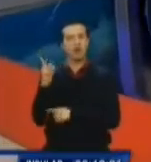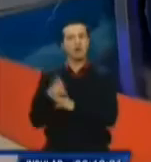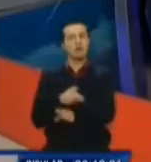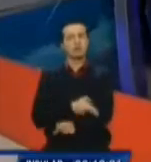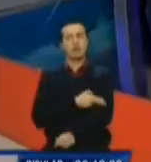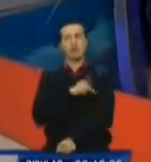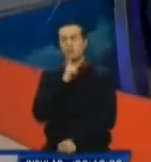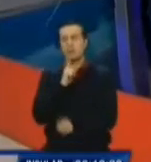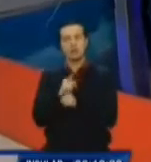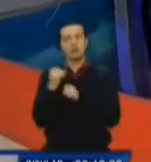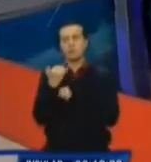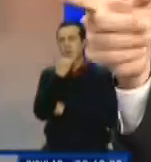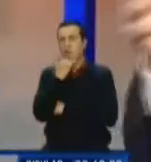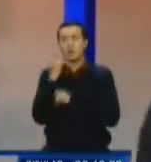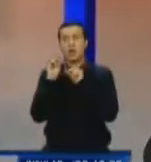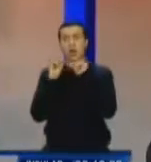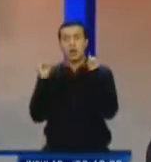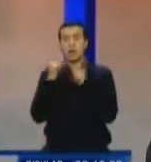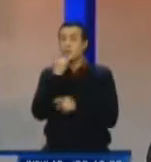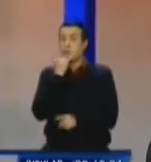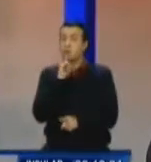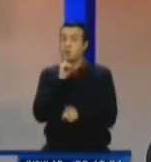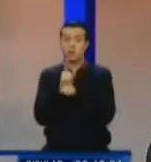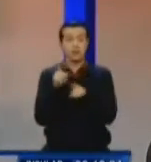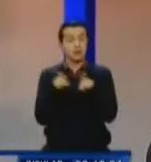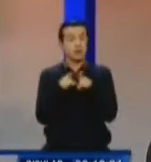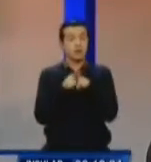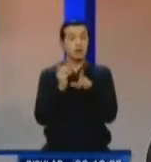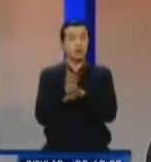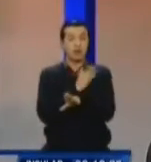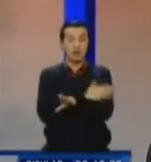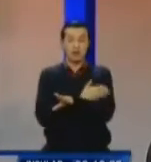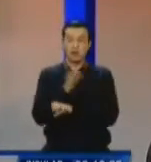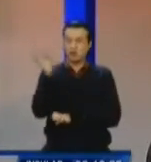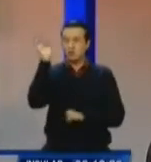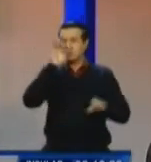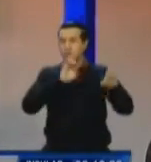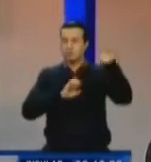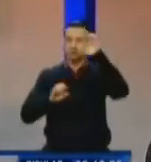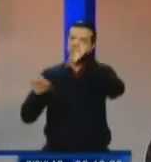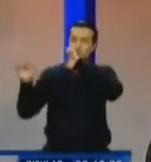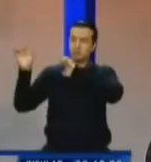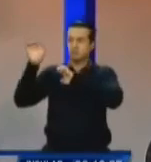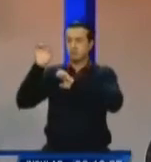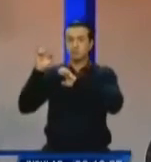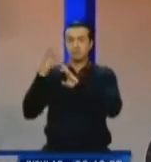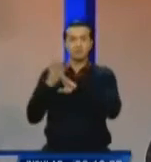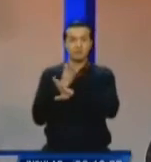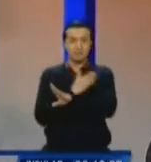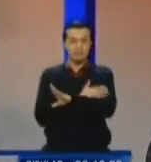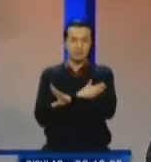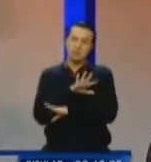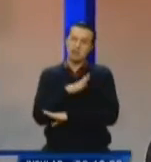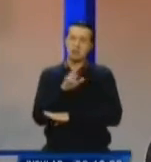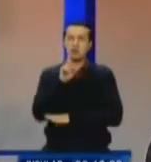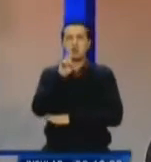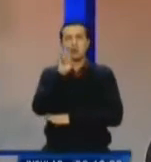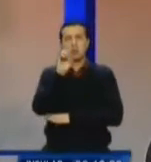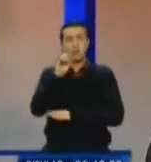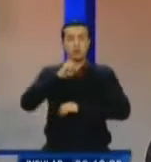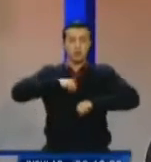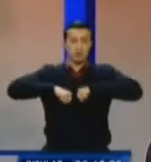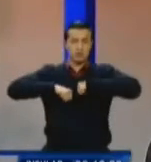con las cantidades y con las caídas porque ese es el otro tema que nos digo en los sondeos que hicimos previamente a la invitación a cerca de 20